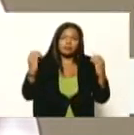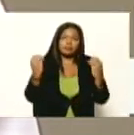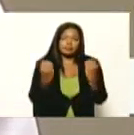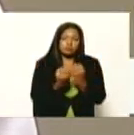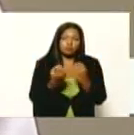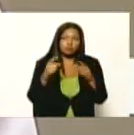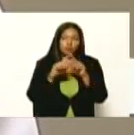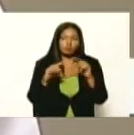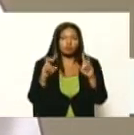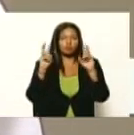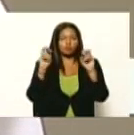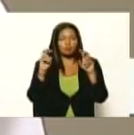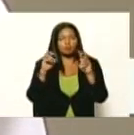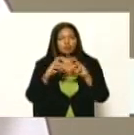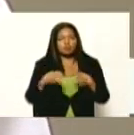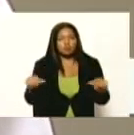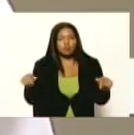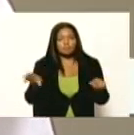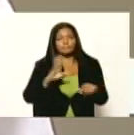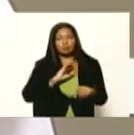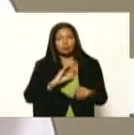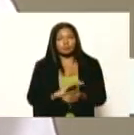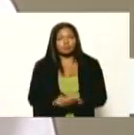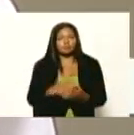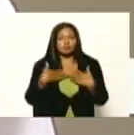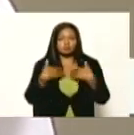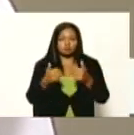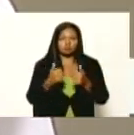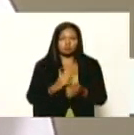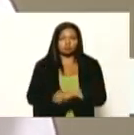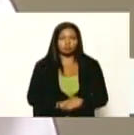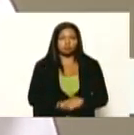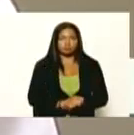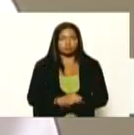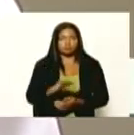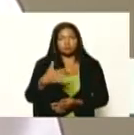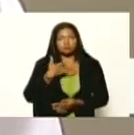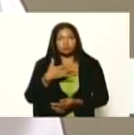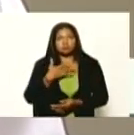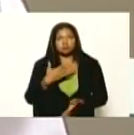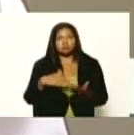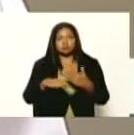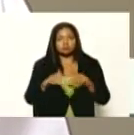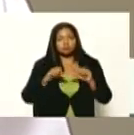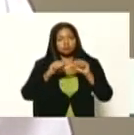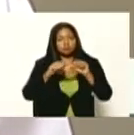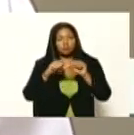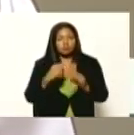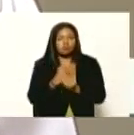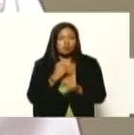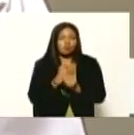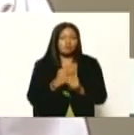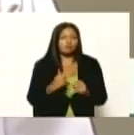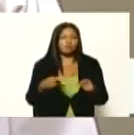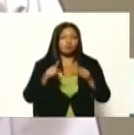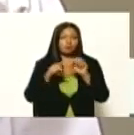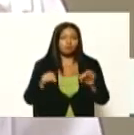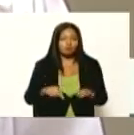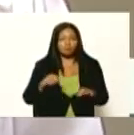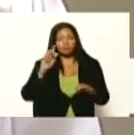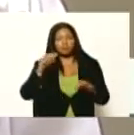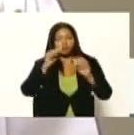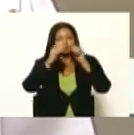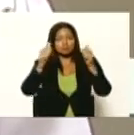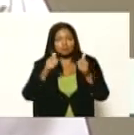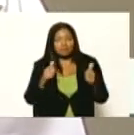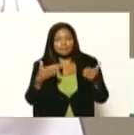de nueva territorialidad de la salud. En ese sentido, seguimos trabajando, seguimos avanzando para un